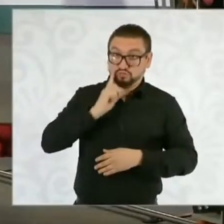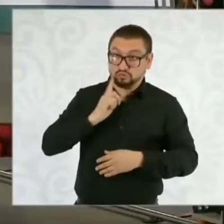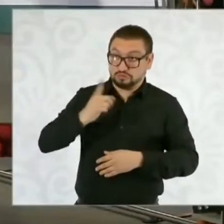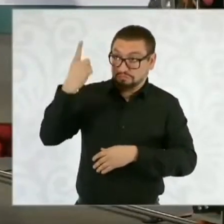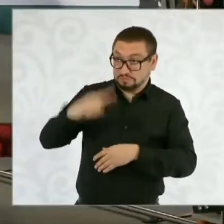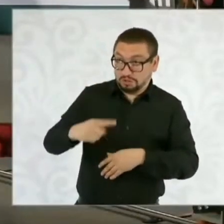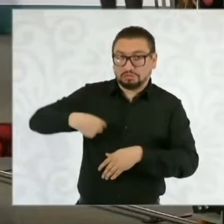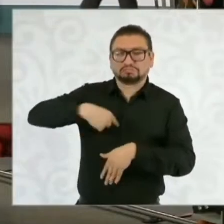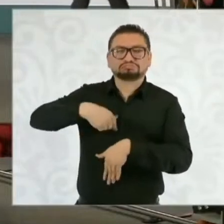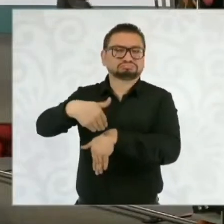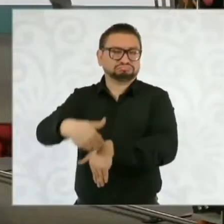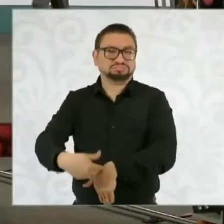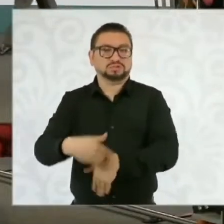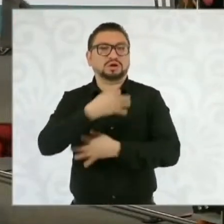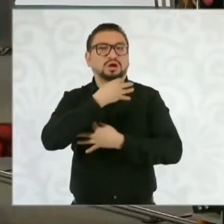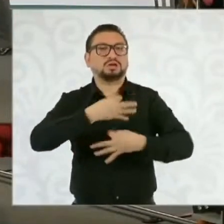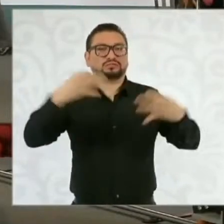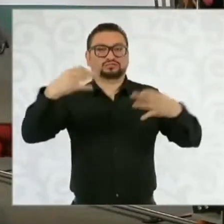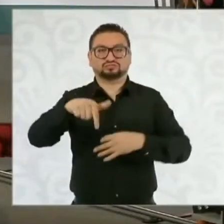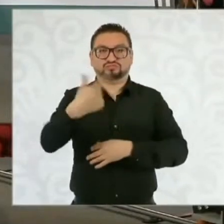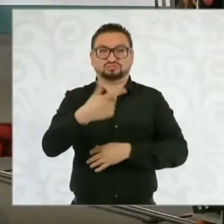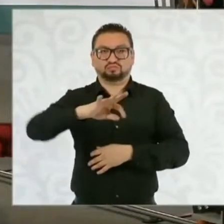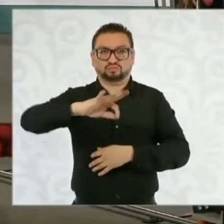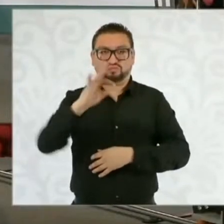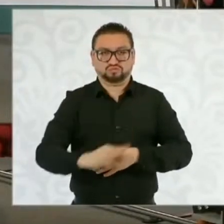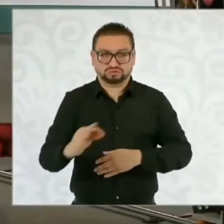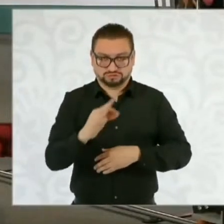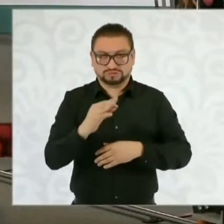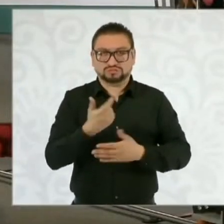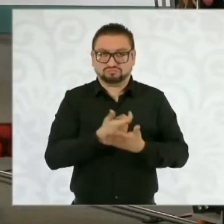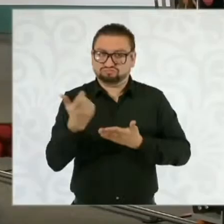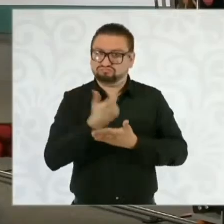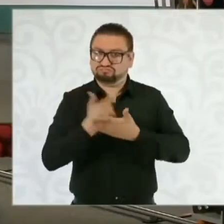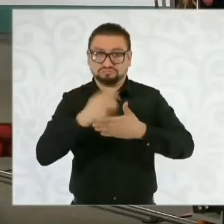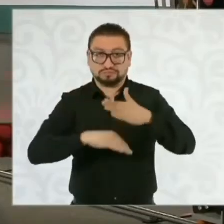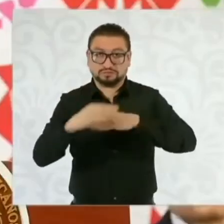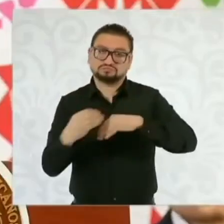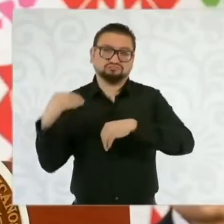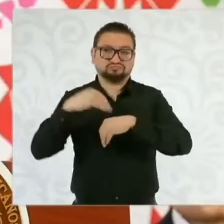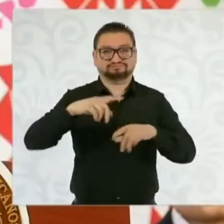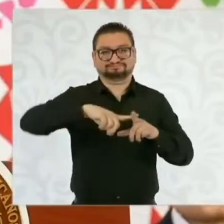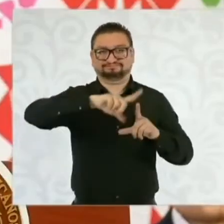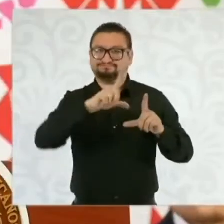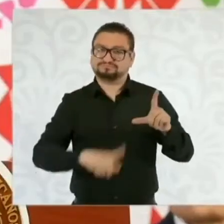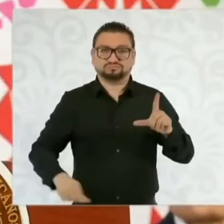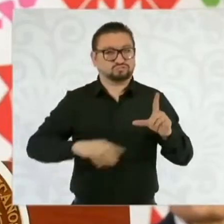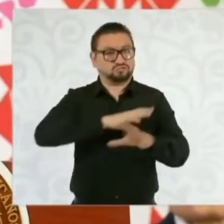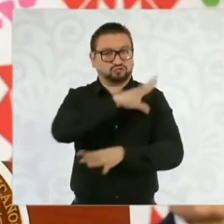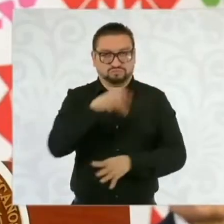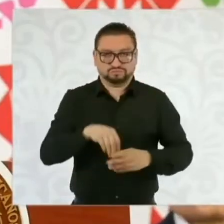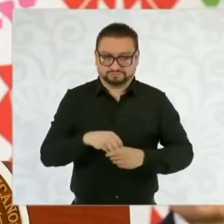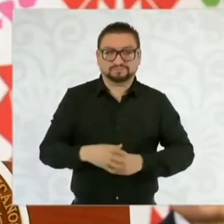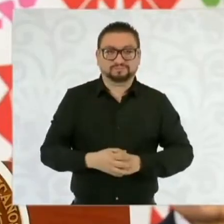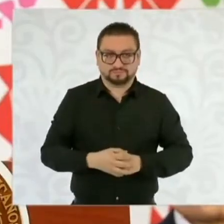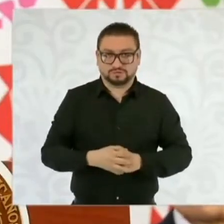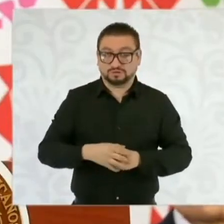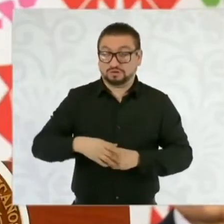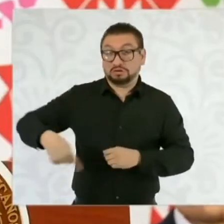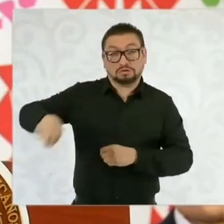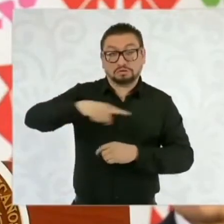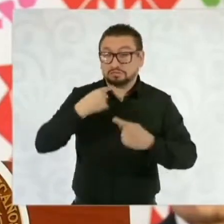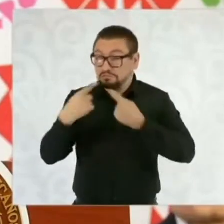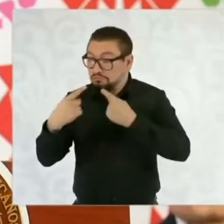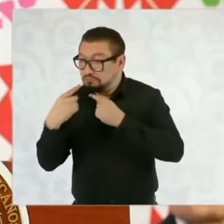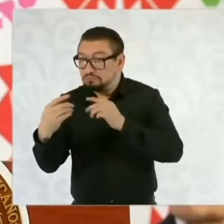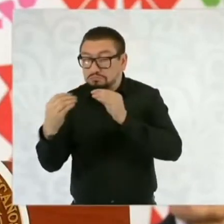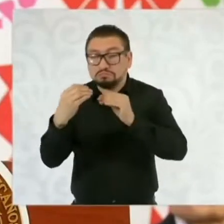Presidenta, se anuncia este aumento del 12% de los salarios mínimos para todo el país. Fue de manera unánime y